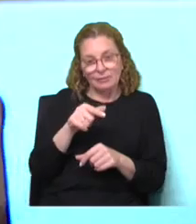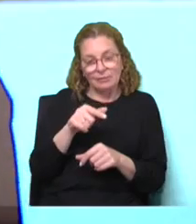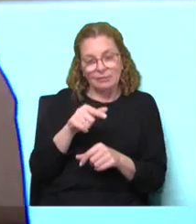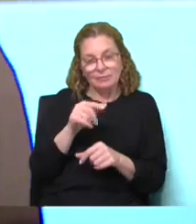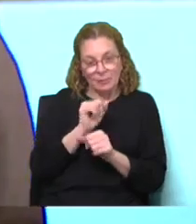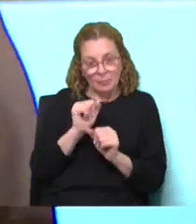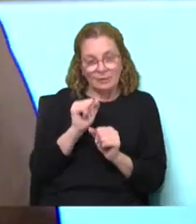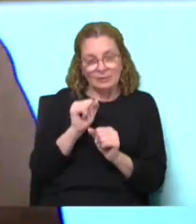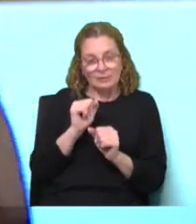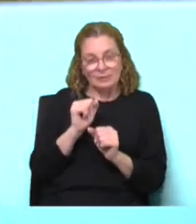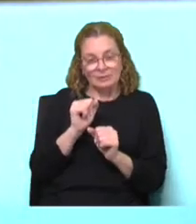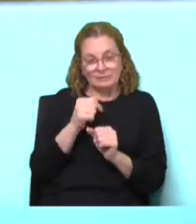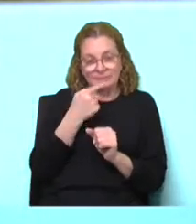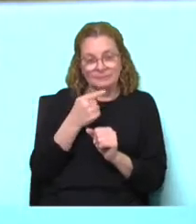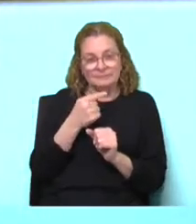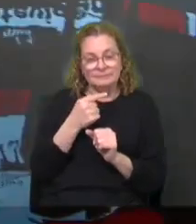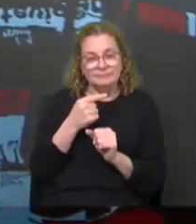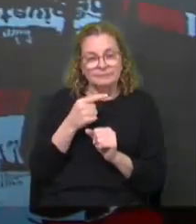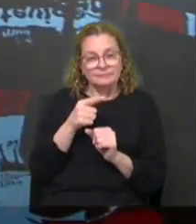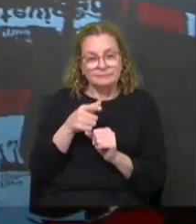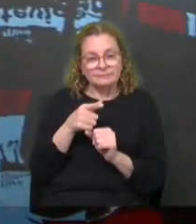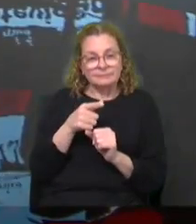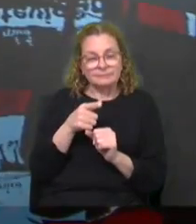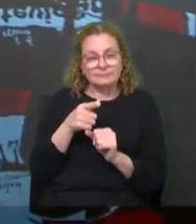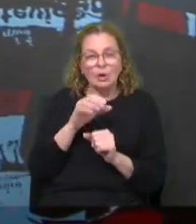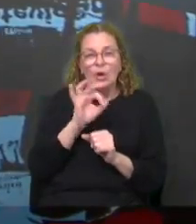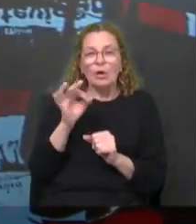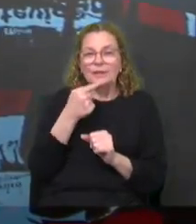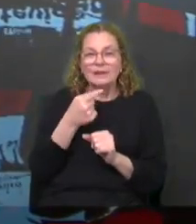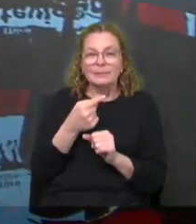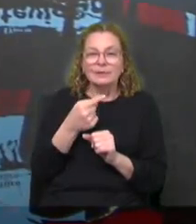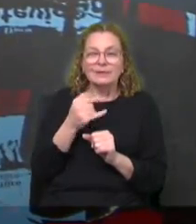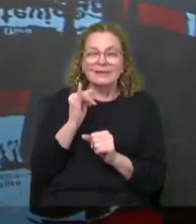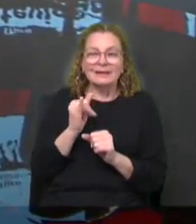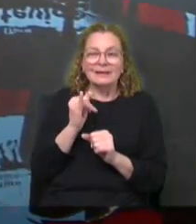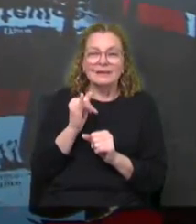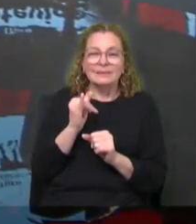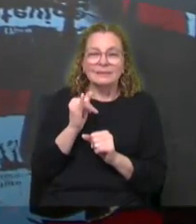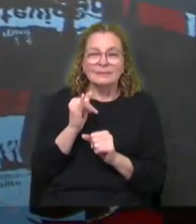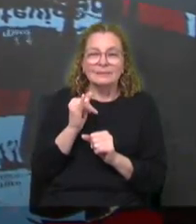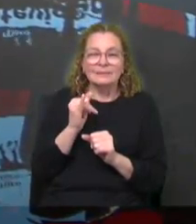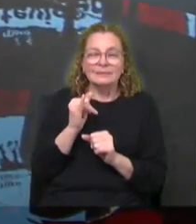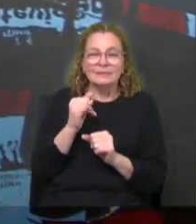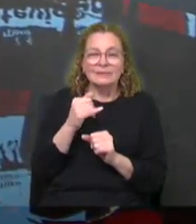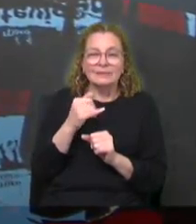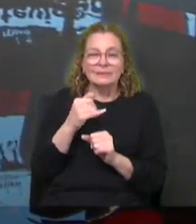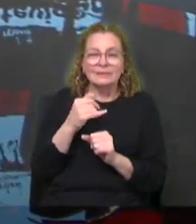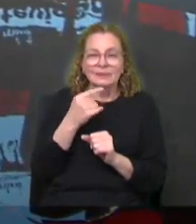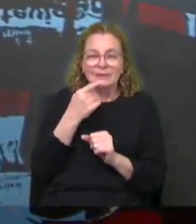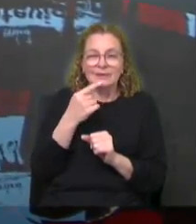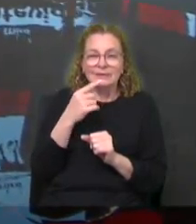Tipo franquicia. Sí, claro, como franquicia o digo, llevar, bueno, sí, como... creo que estoy produciendo al